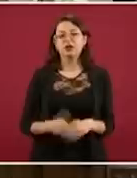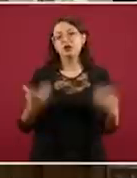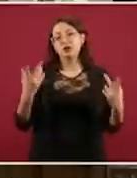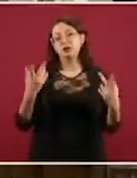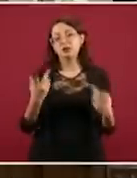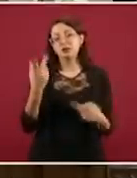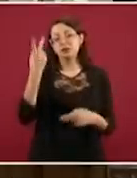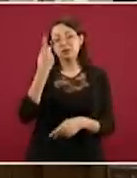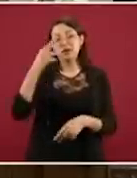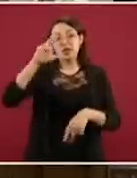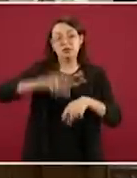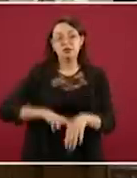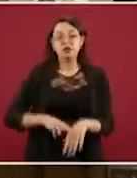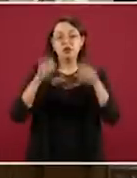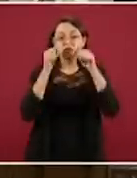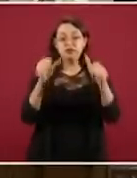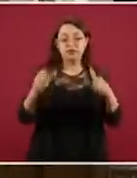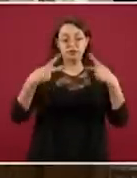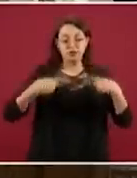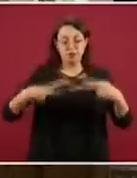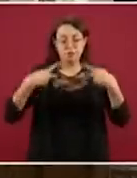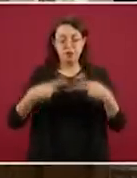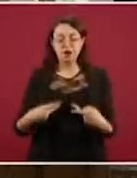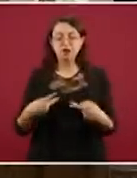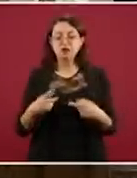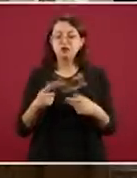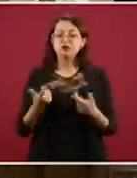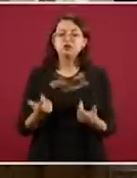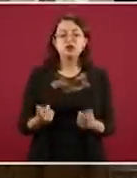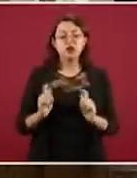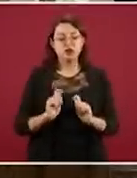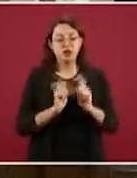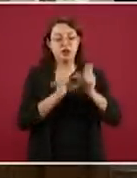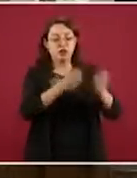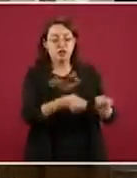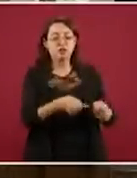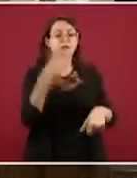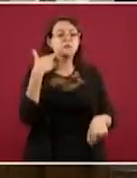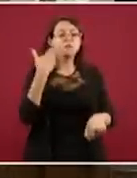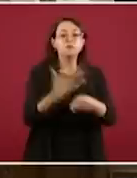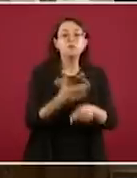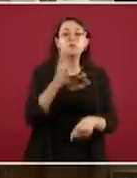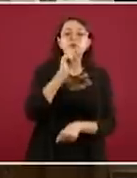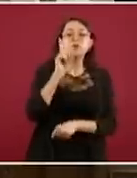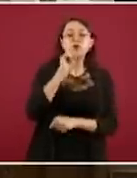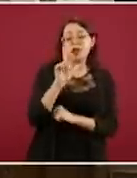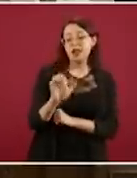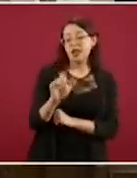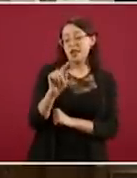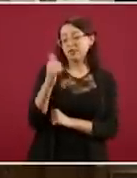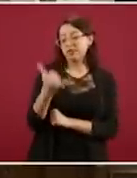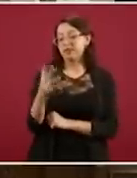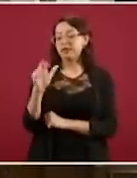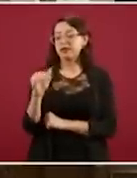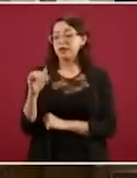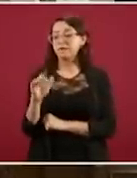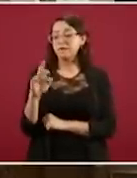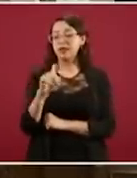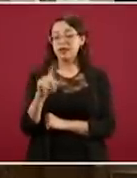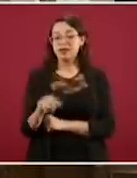Atención Ciudadana, que está a cargo de Leti Ramírez. Desde hace mucho tiempo